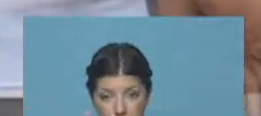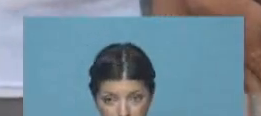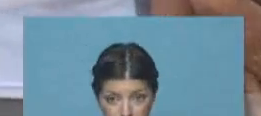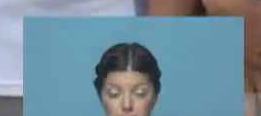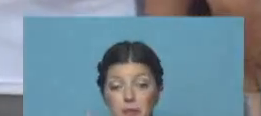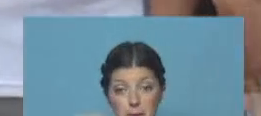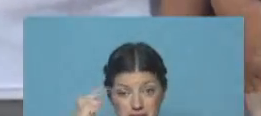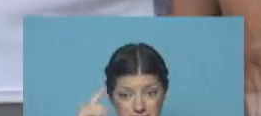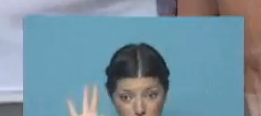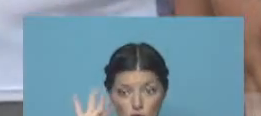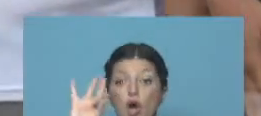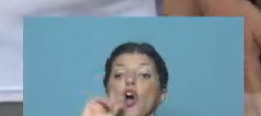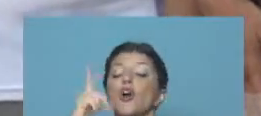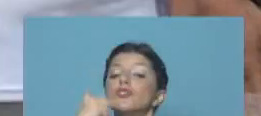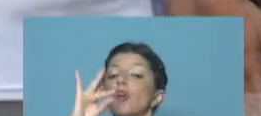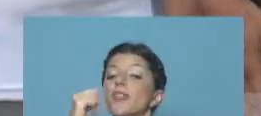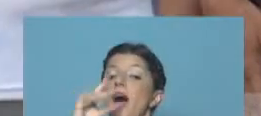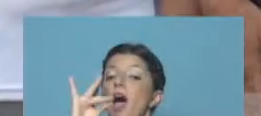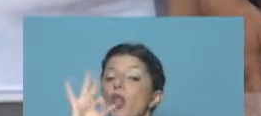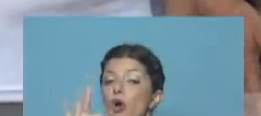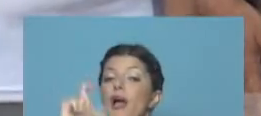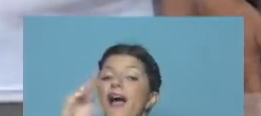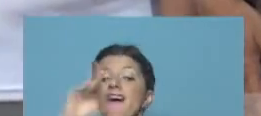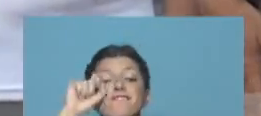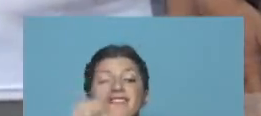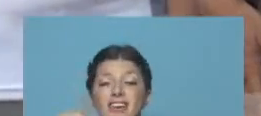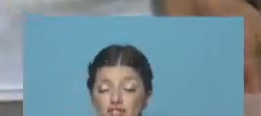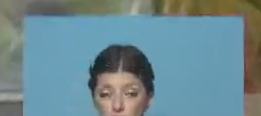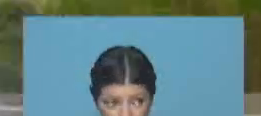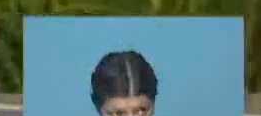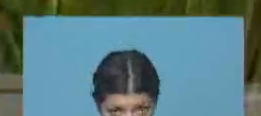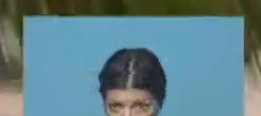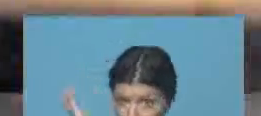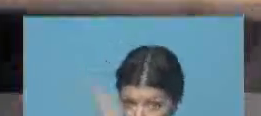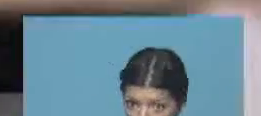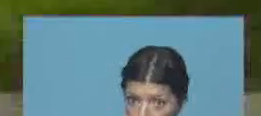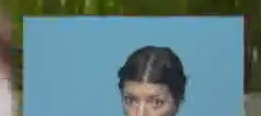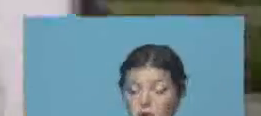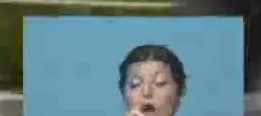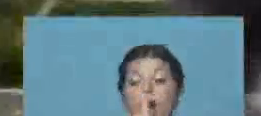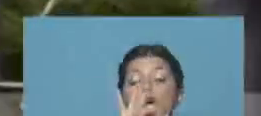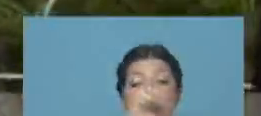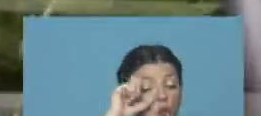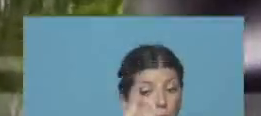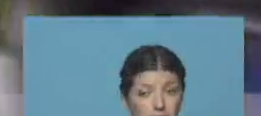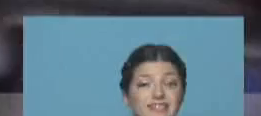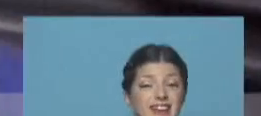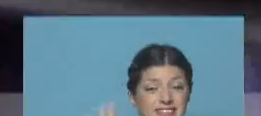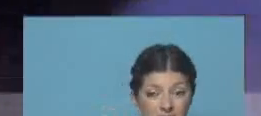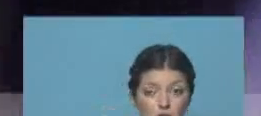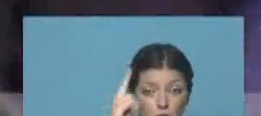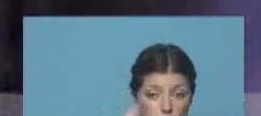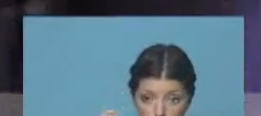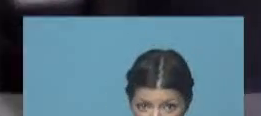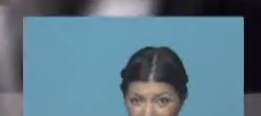hombre fuerte del gobierno, había ratificado públicamente que la condena impuesta al dirigente opositor, 13 años y 9 meses, sería cumplida